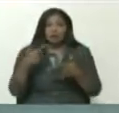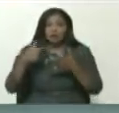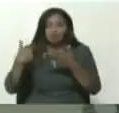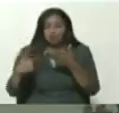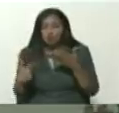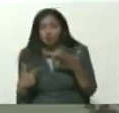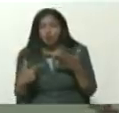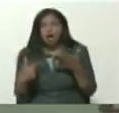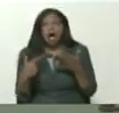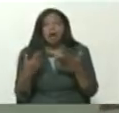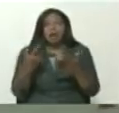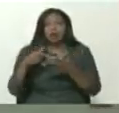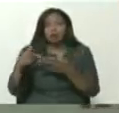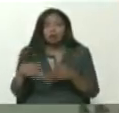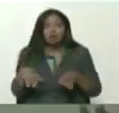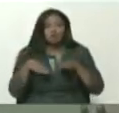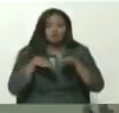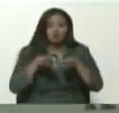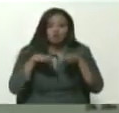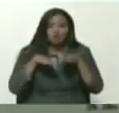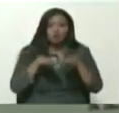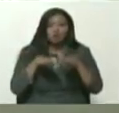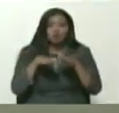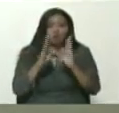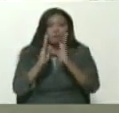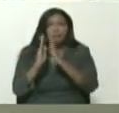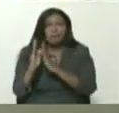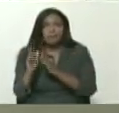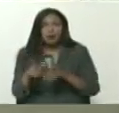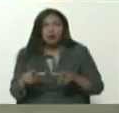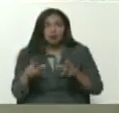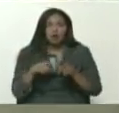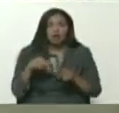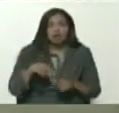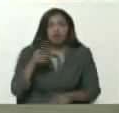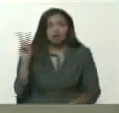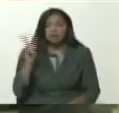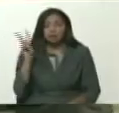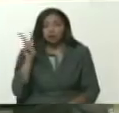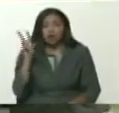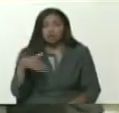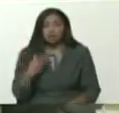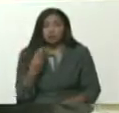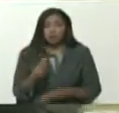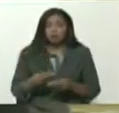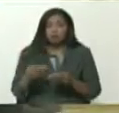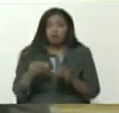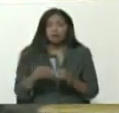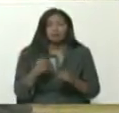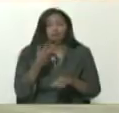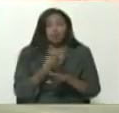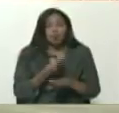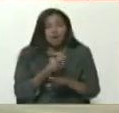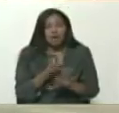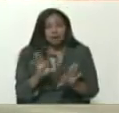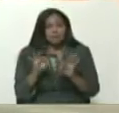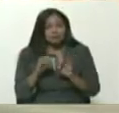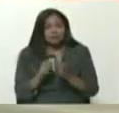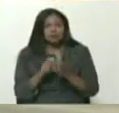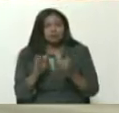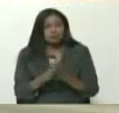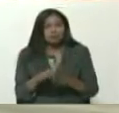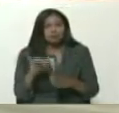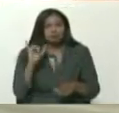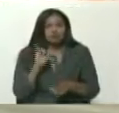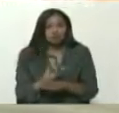con parte del material textil y escolar que se ha distribuido para el oriente del país, específicamente para los estados Monagas, Anzoátegui, Sucre